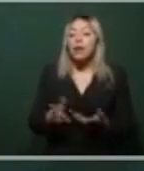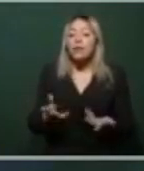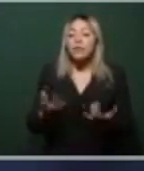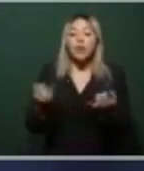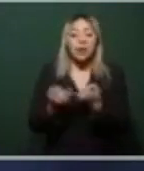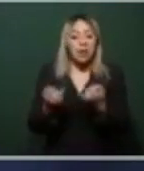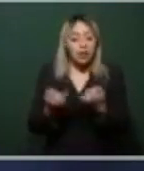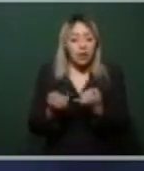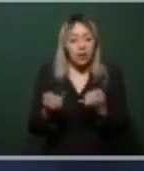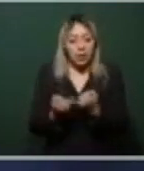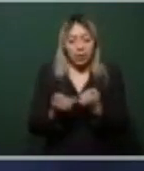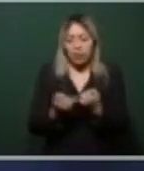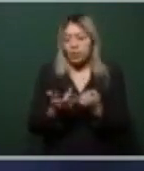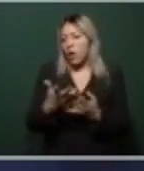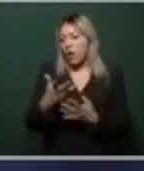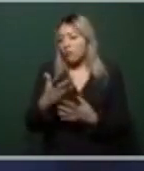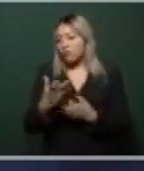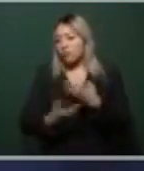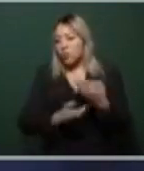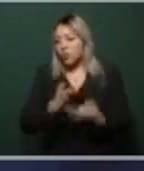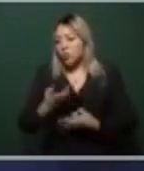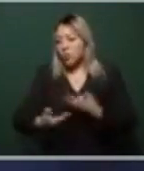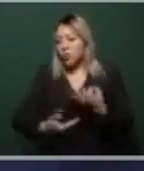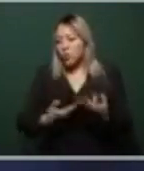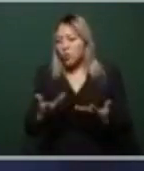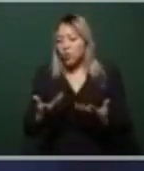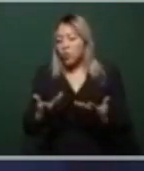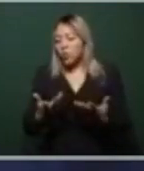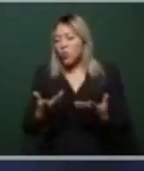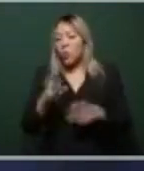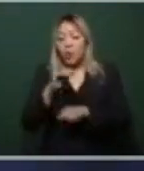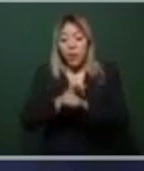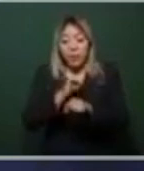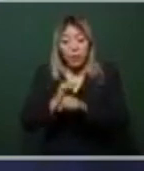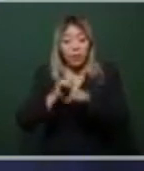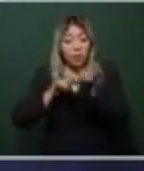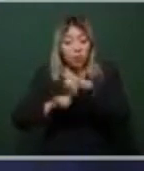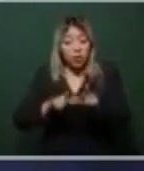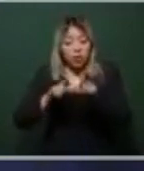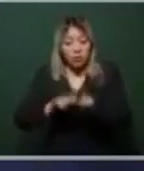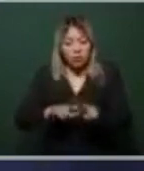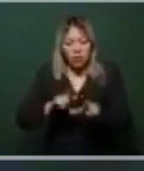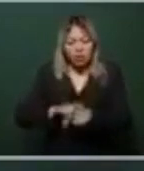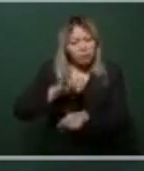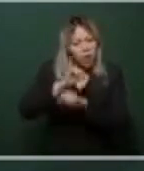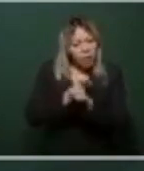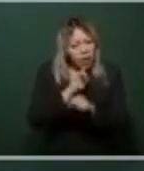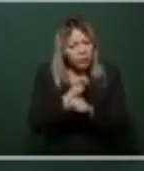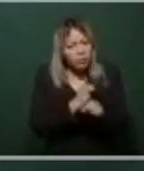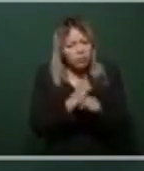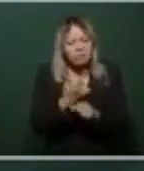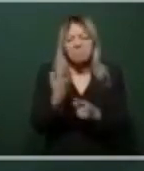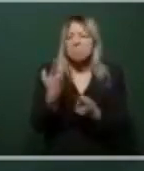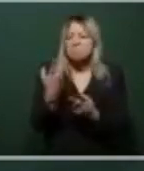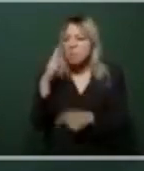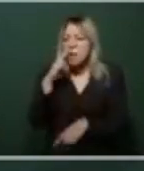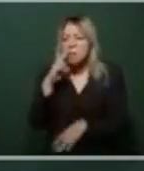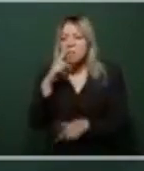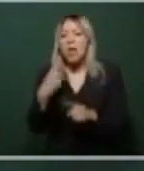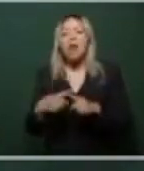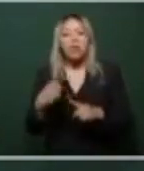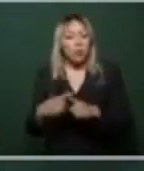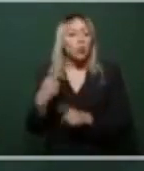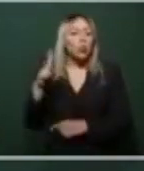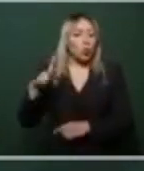que sigan en su curso, ¿sí?, las investigaciones judiciales para castigar a los